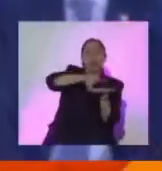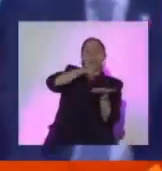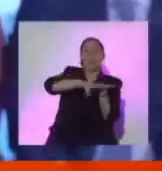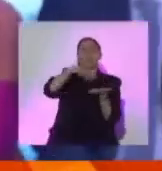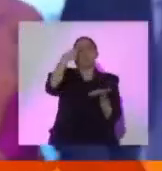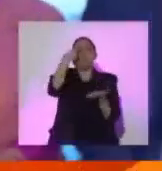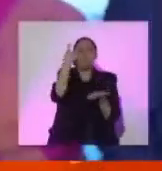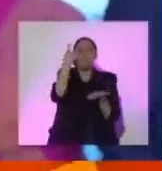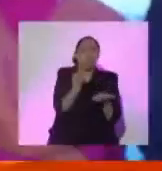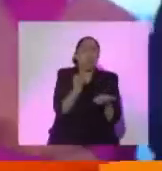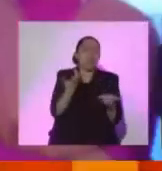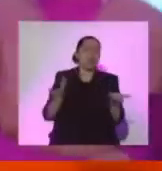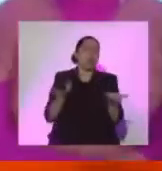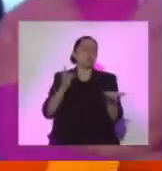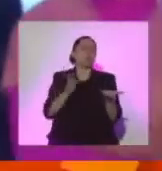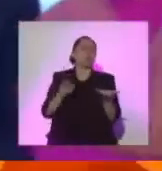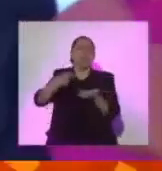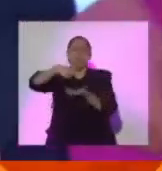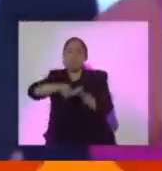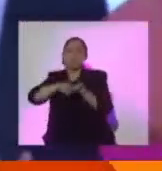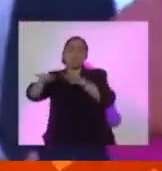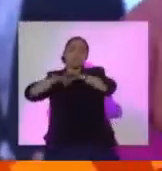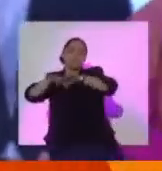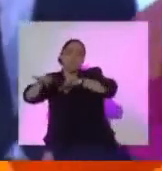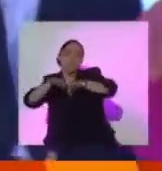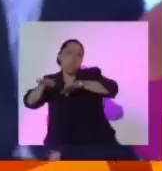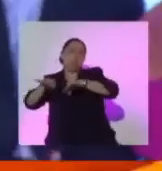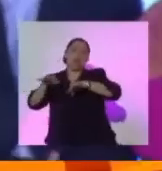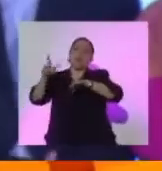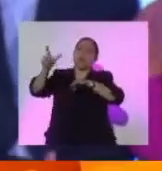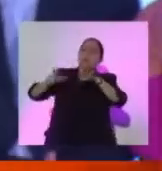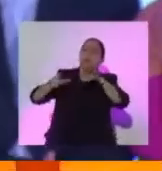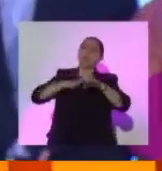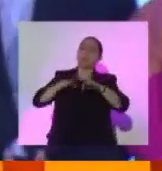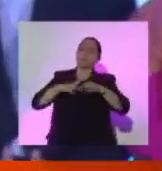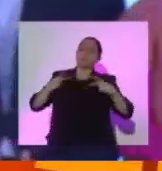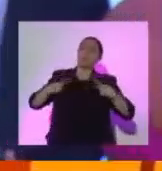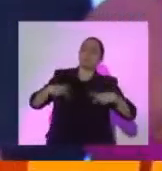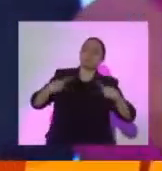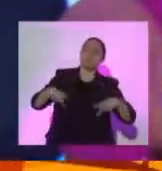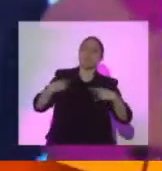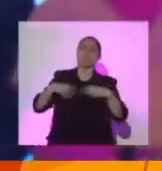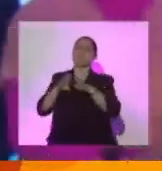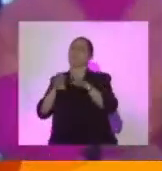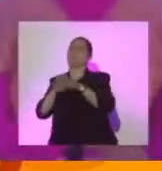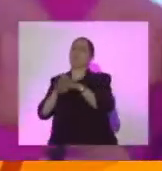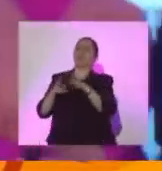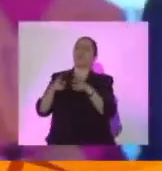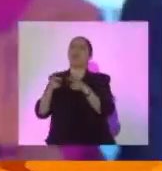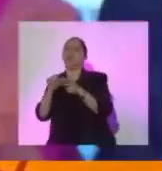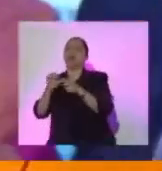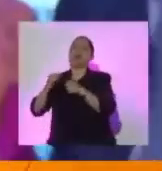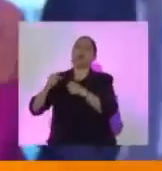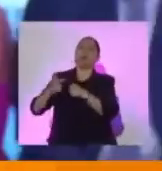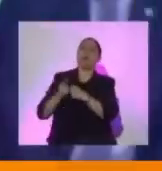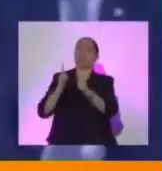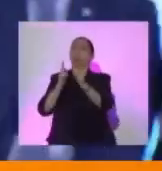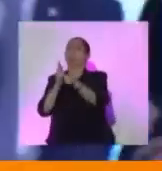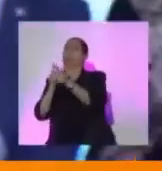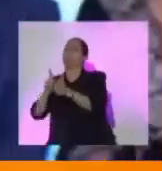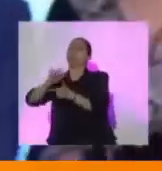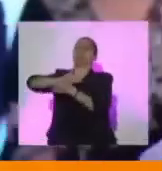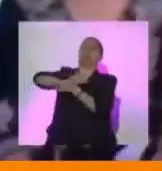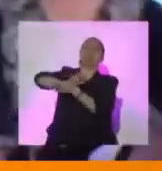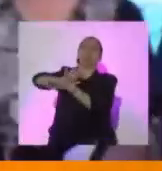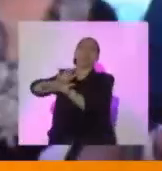dólares dentro de la cooperativa Cruz Azul debido a su actividad profesional y política se le considera también bastante cercano a Diego Fernández de ballos o